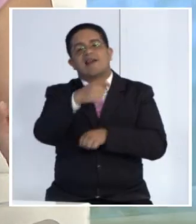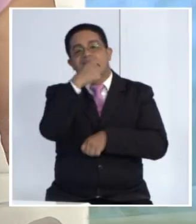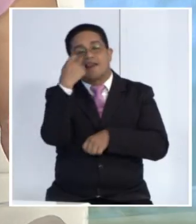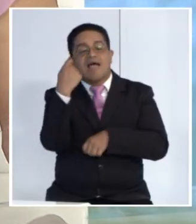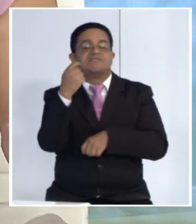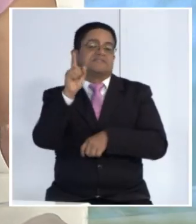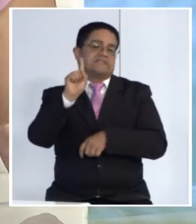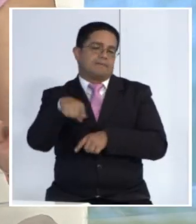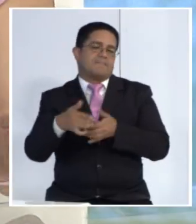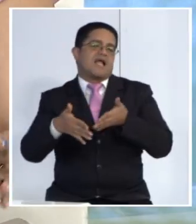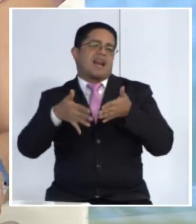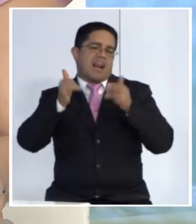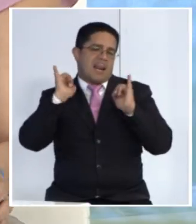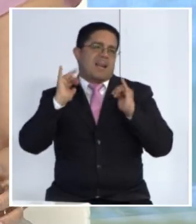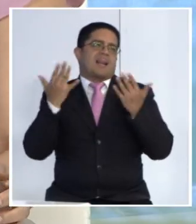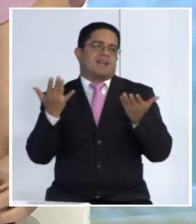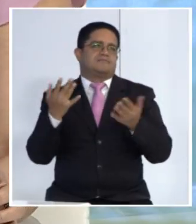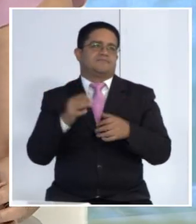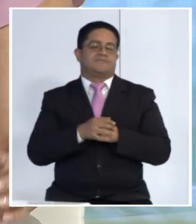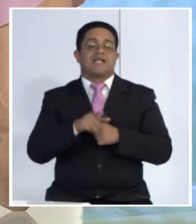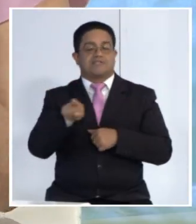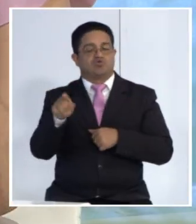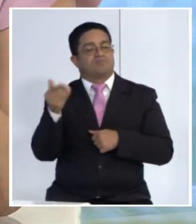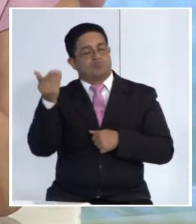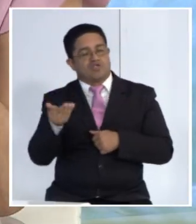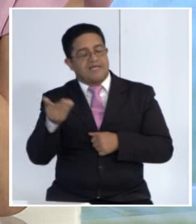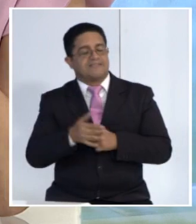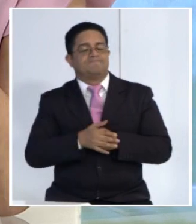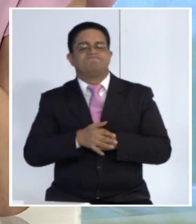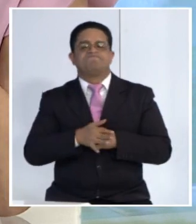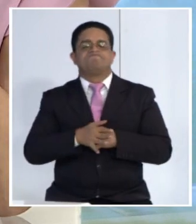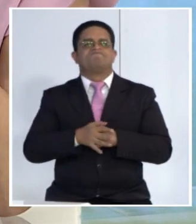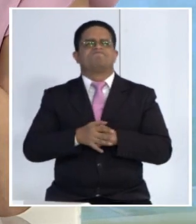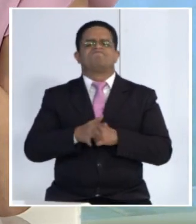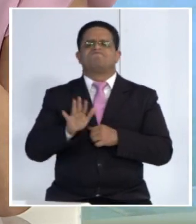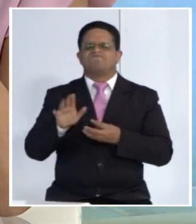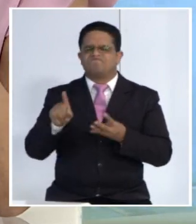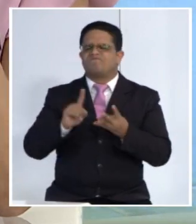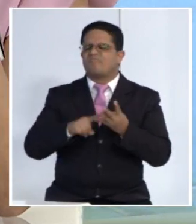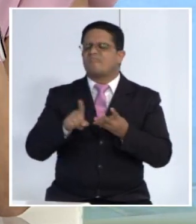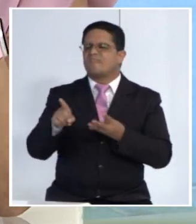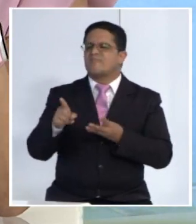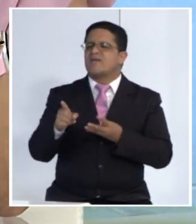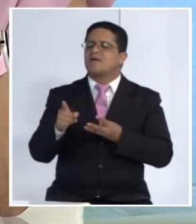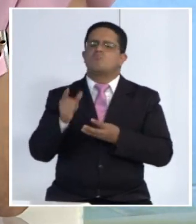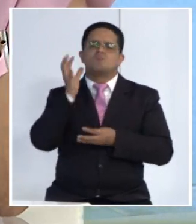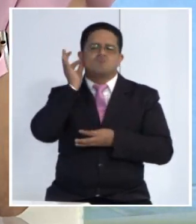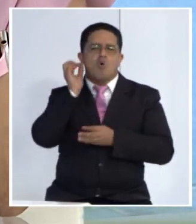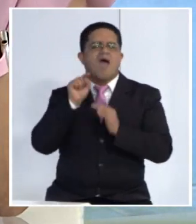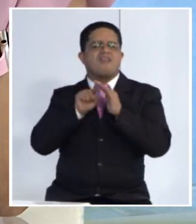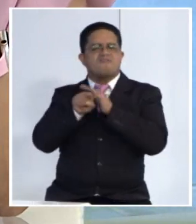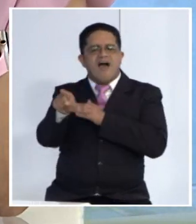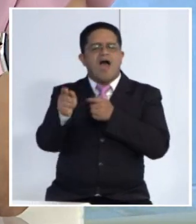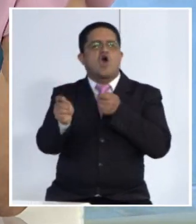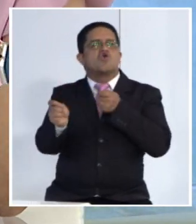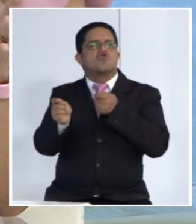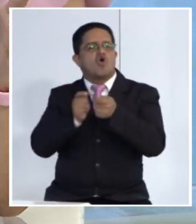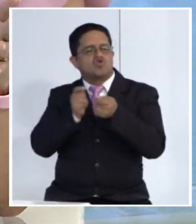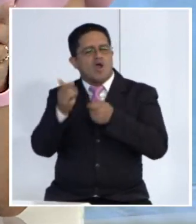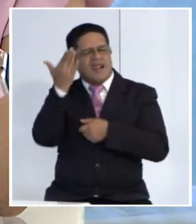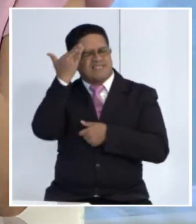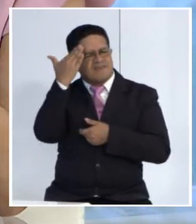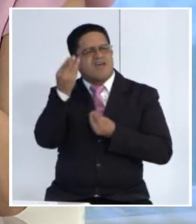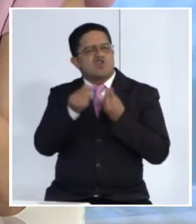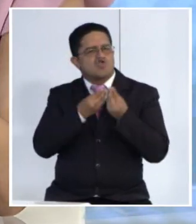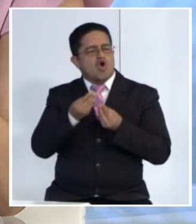lícitas tampoco. Tal Entonces, cual, es así. eso es importantísimo. Sí. Doctor, cuando se hace un control necesario para saber cómo viene el